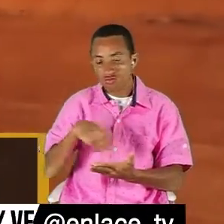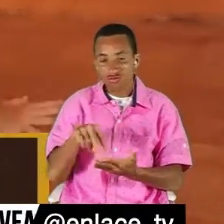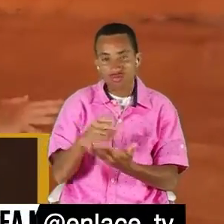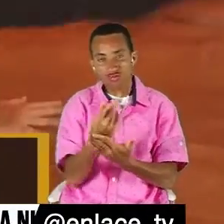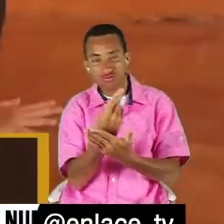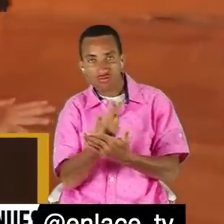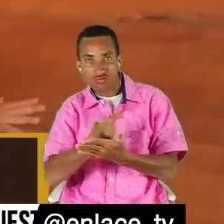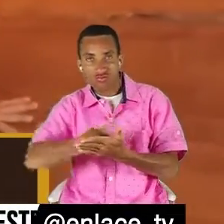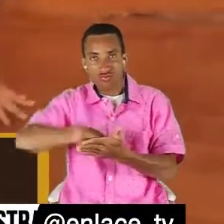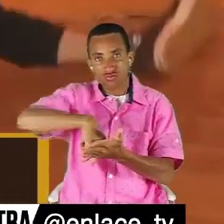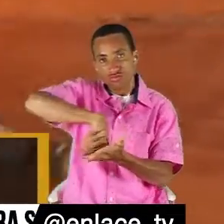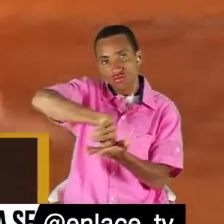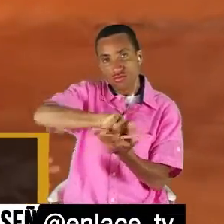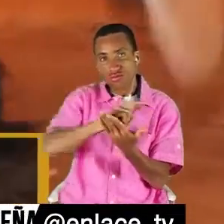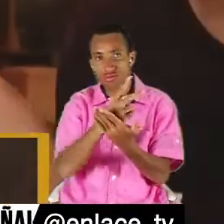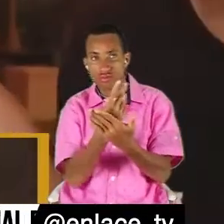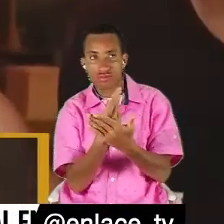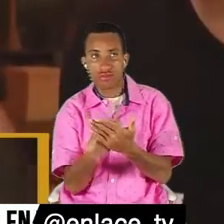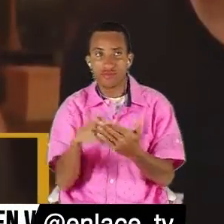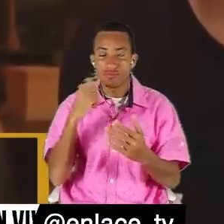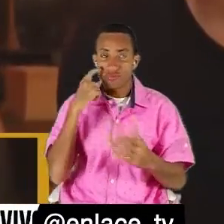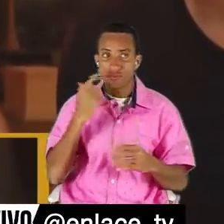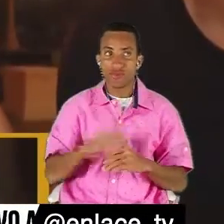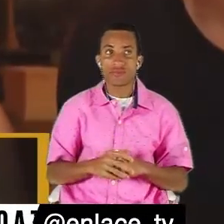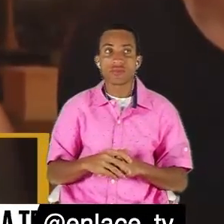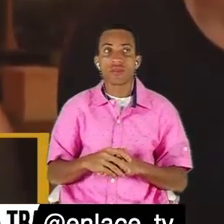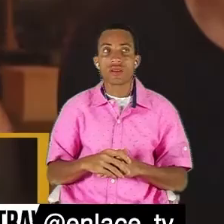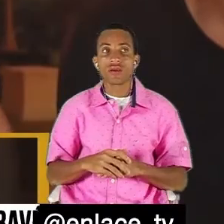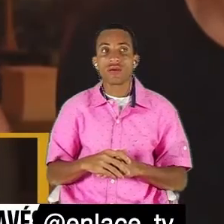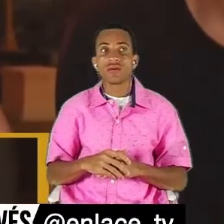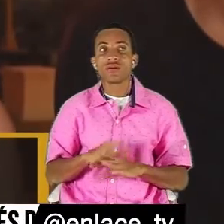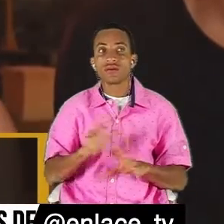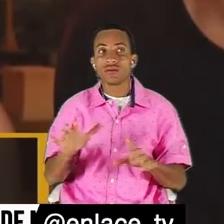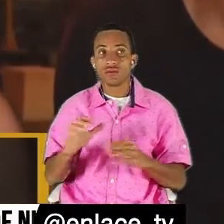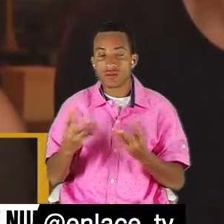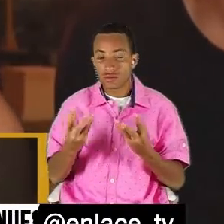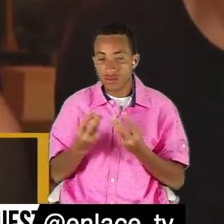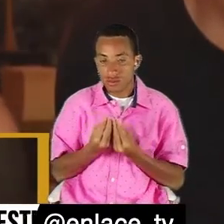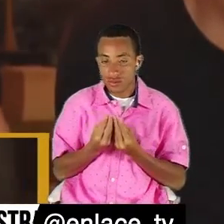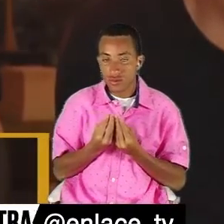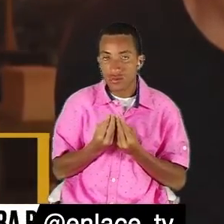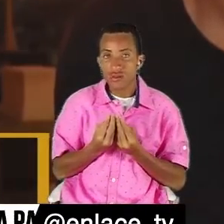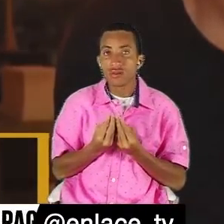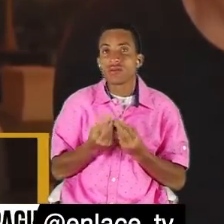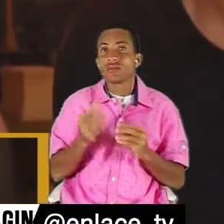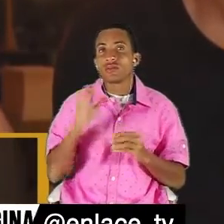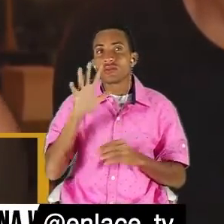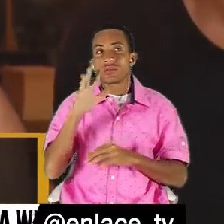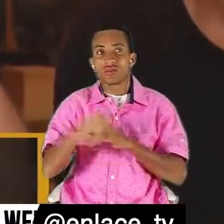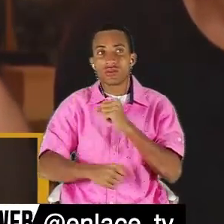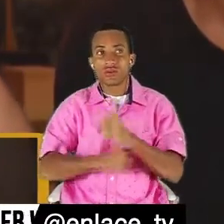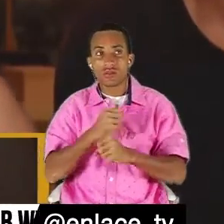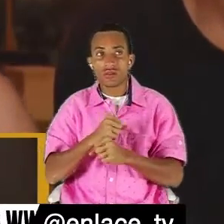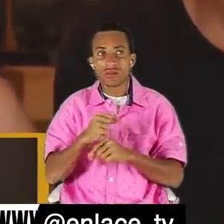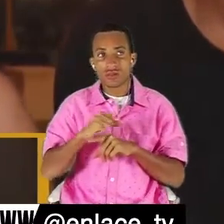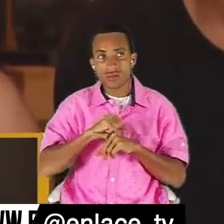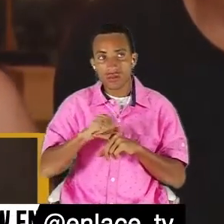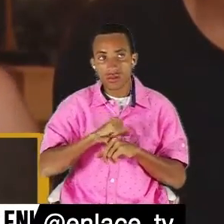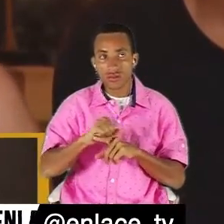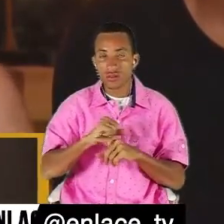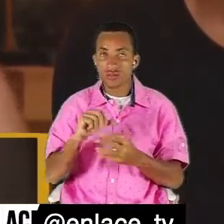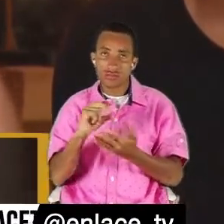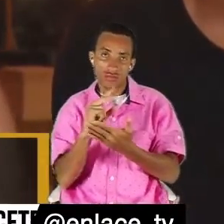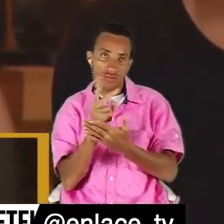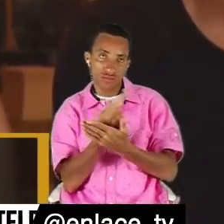y tener control sobre su cuerpo. Vine organizado como grupo hace unos 5 años, pero ya veníamos practicando el break dance